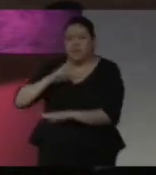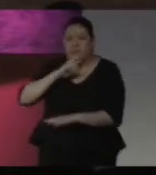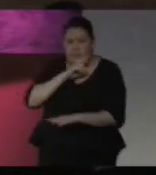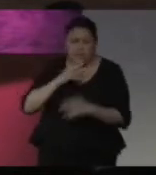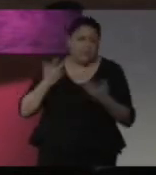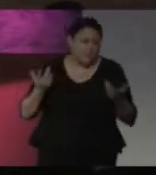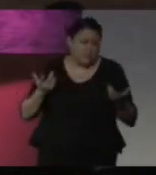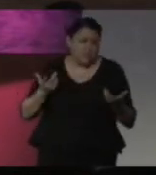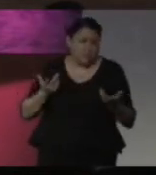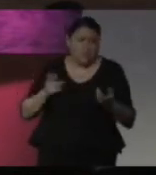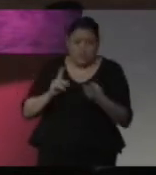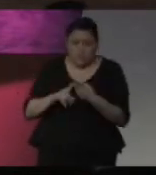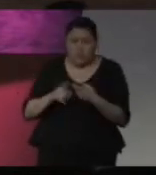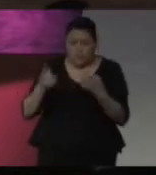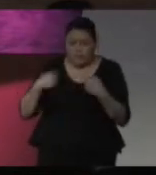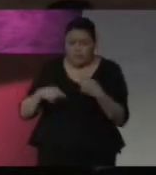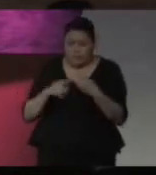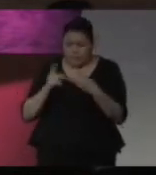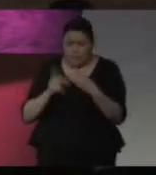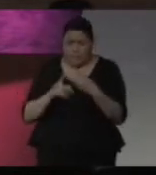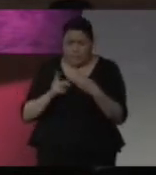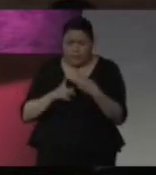¿no? Primero eso, y segundo,